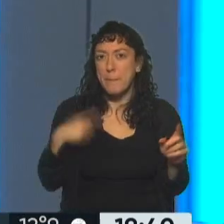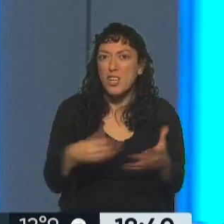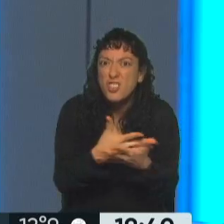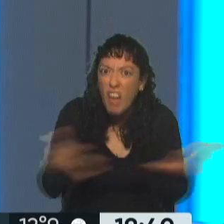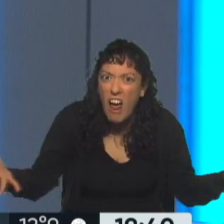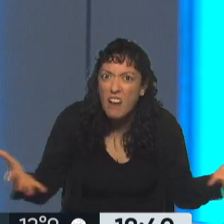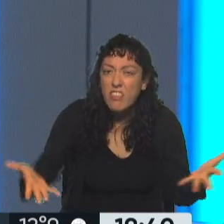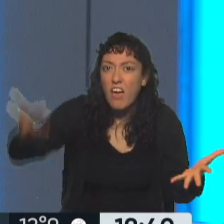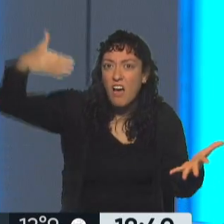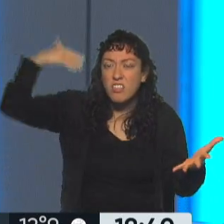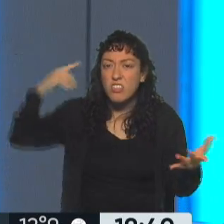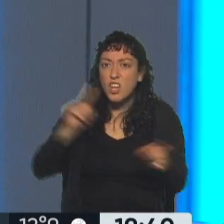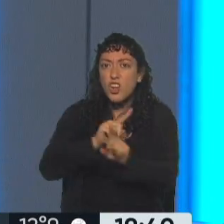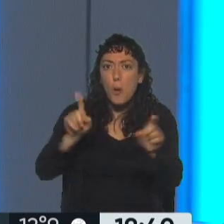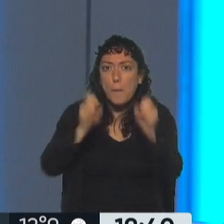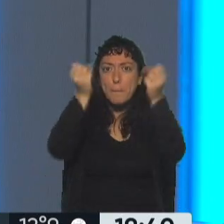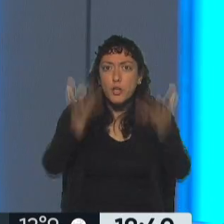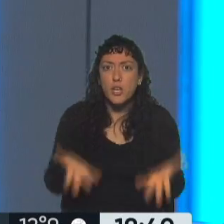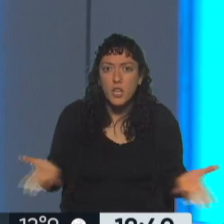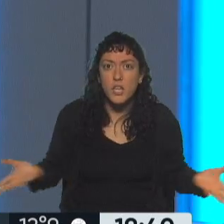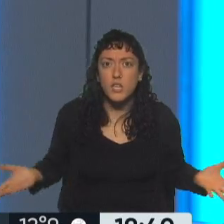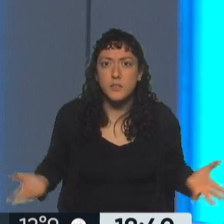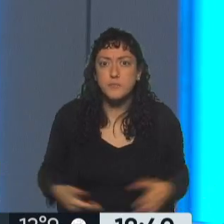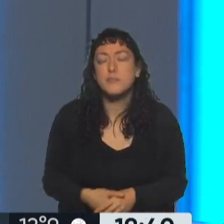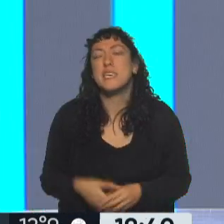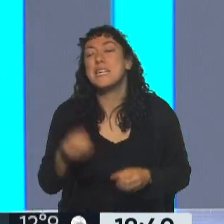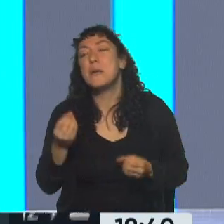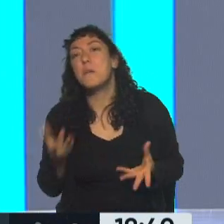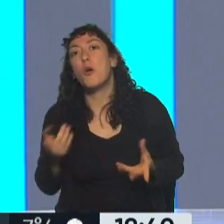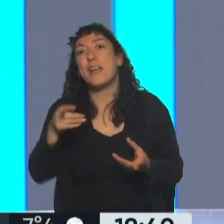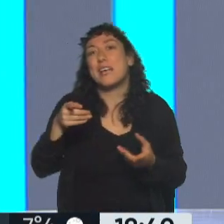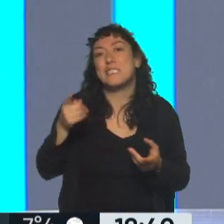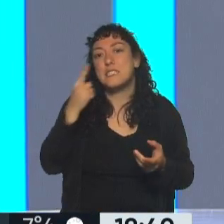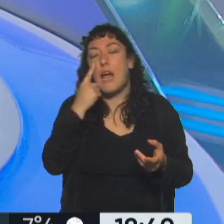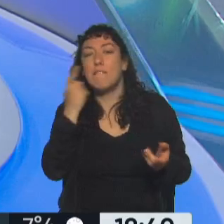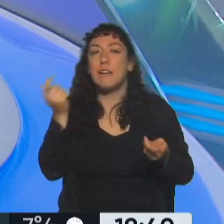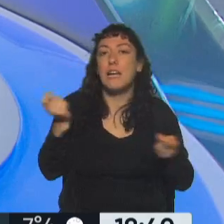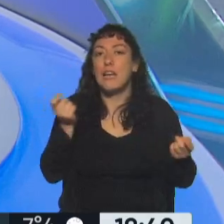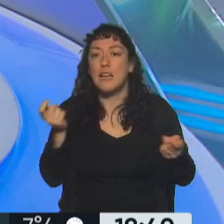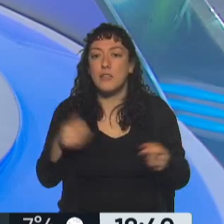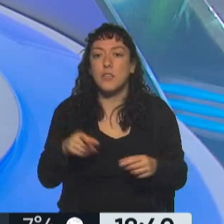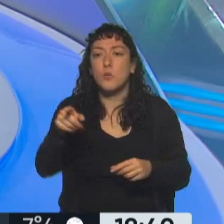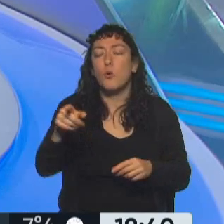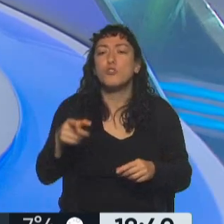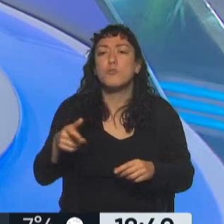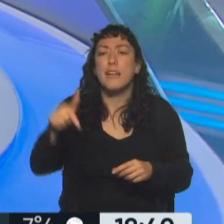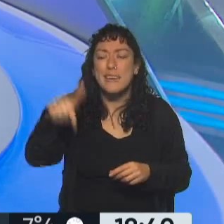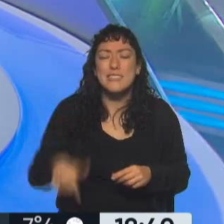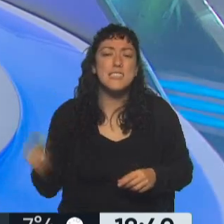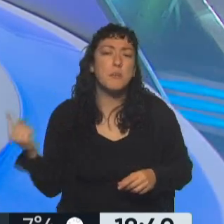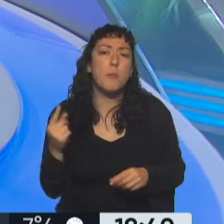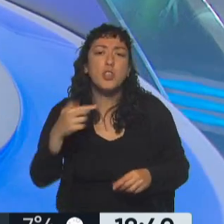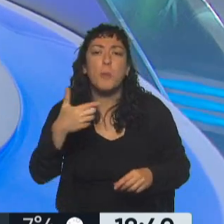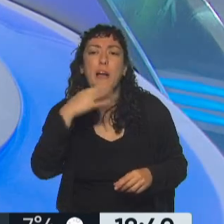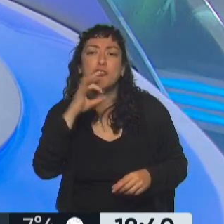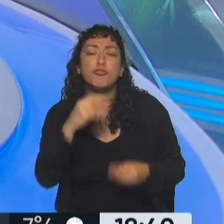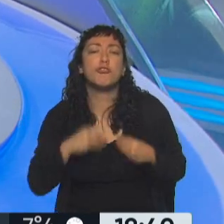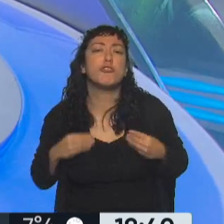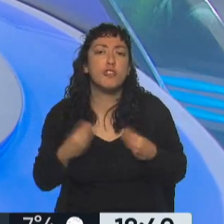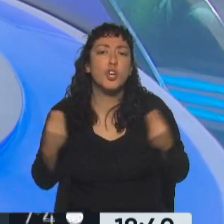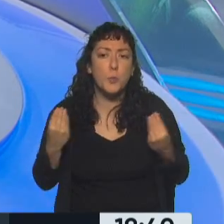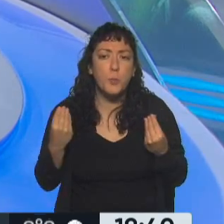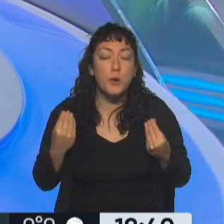de gobierno. No quedó en nada, terminó jugando donde su carrera históricamente siempre estuvo, que es con Larreta. Ahí está el punto, no